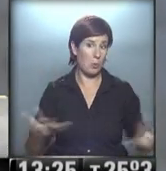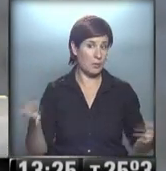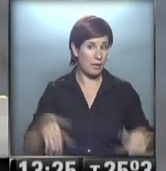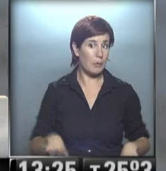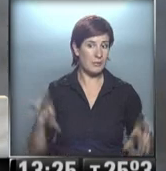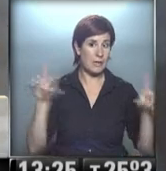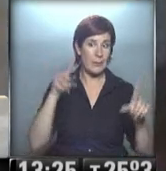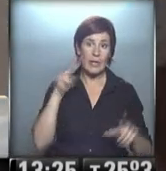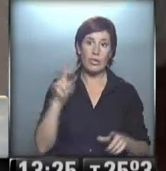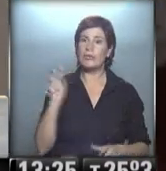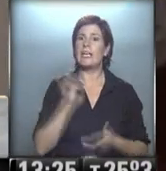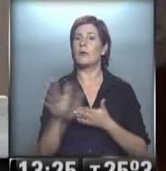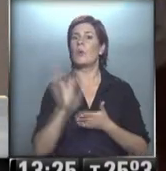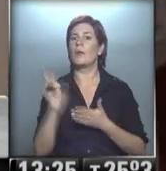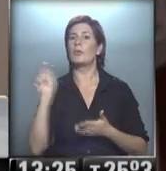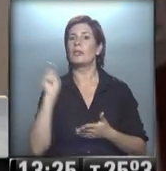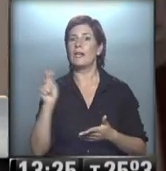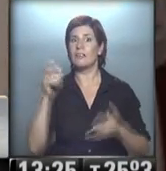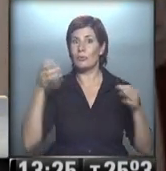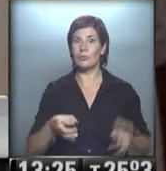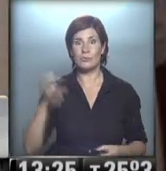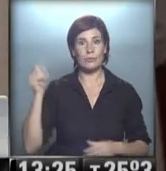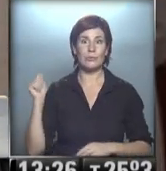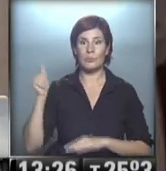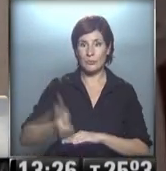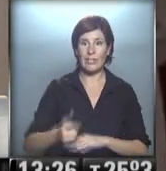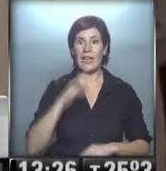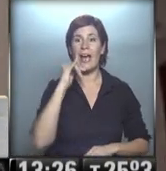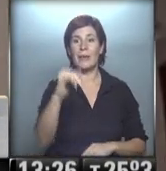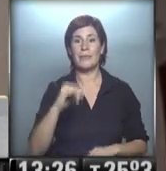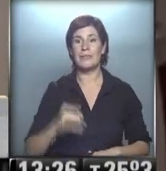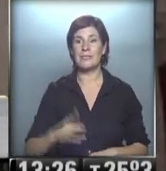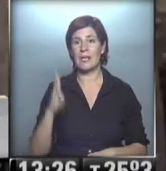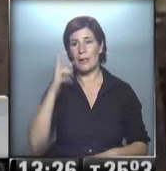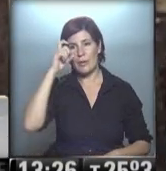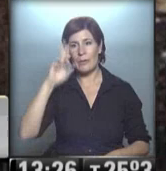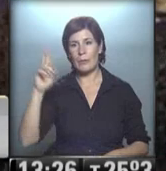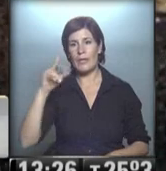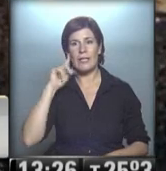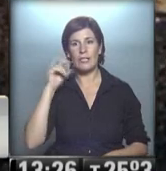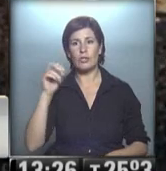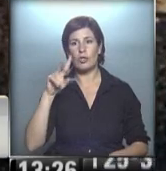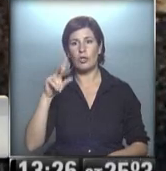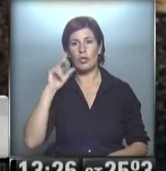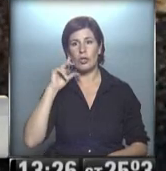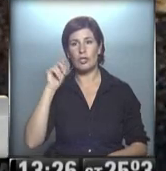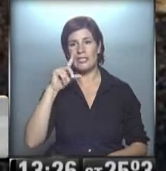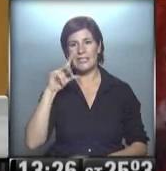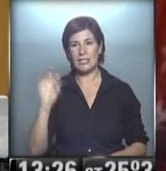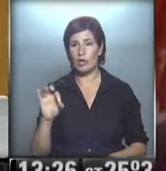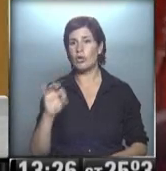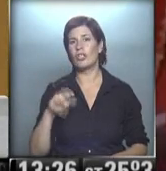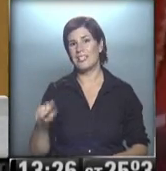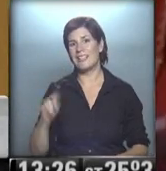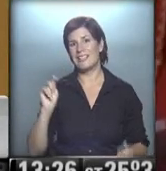y salió Touraine y dijo que era Mario Bergoglio, que iba a ser ahora el titular de la Iglesia Católica. El